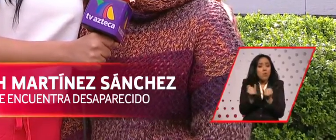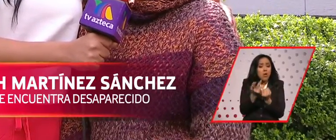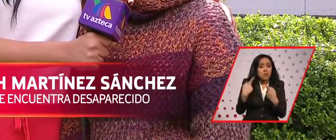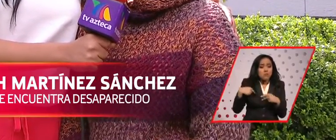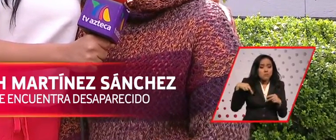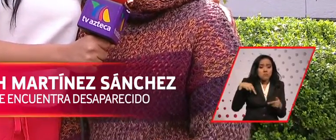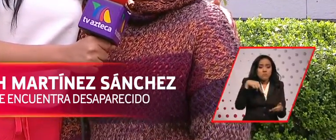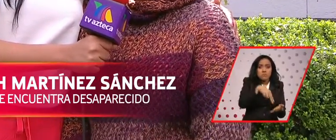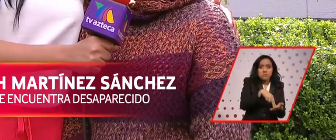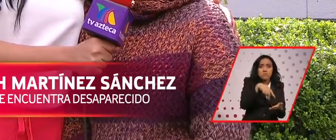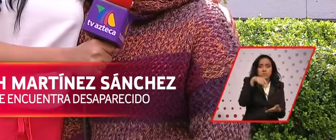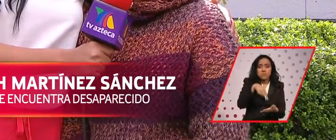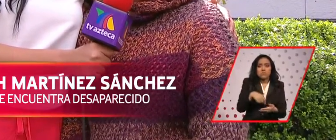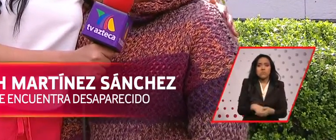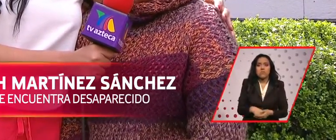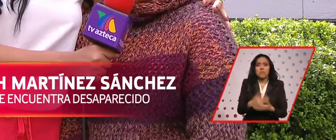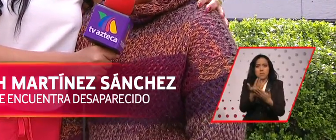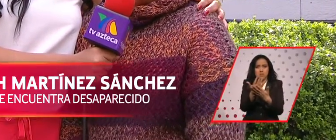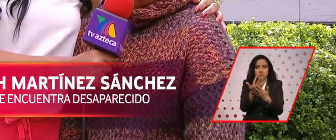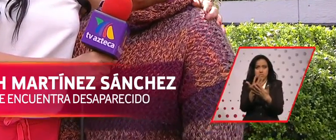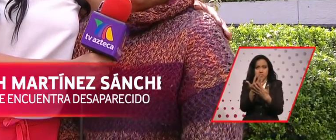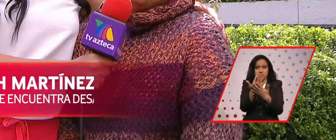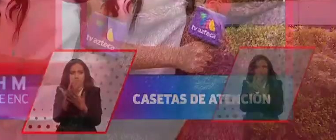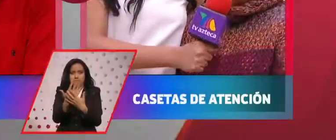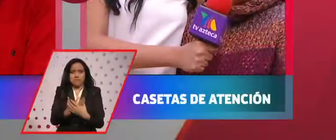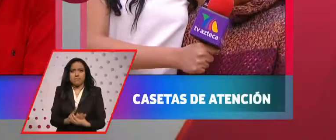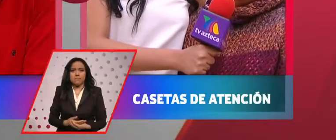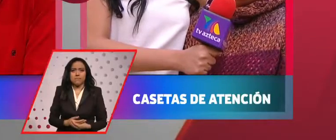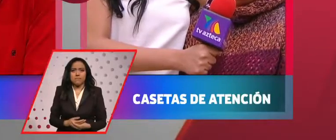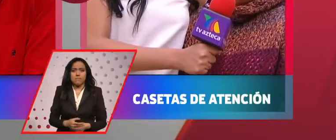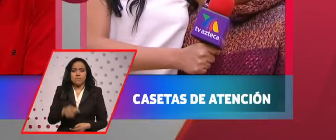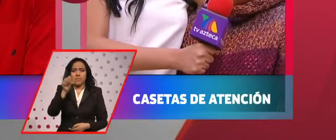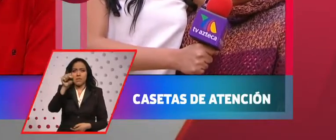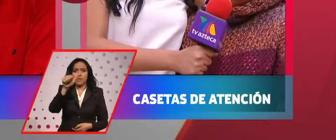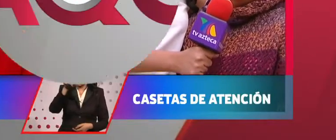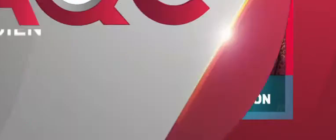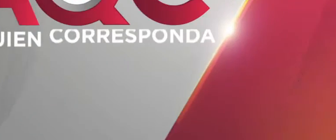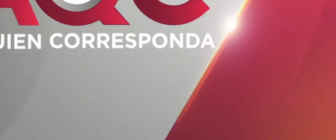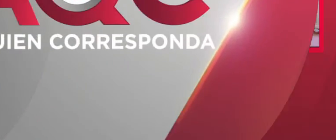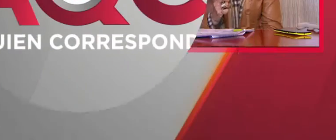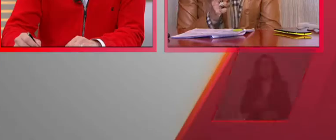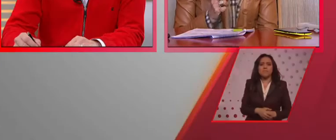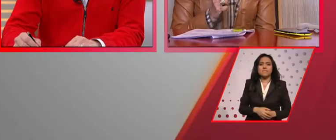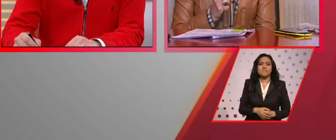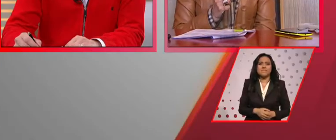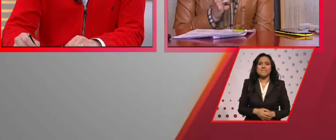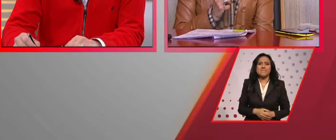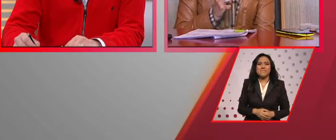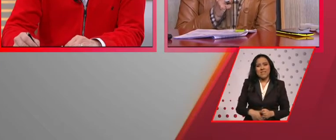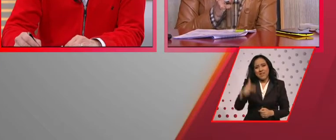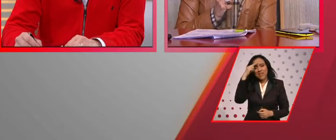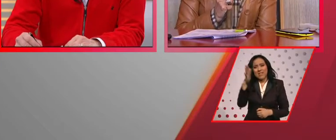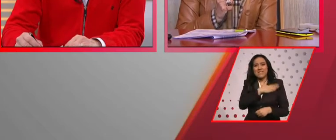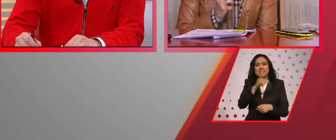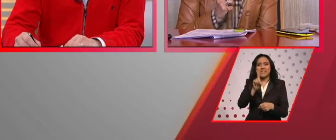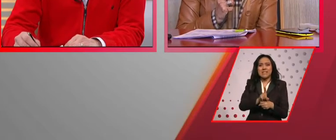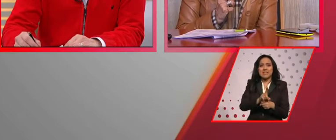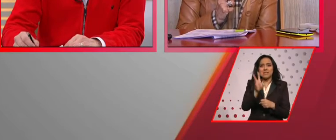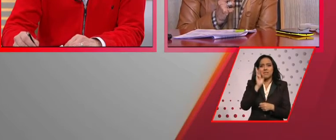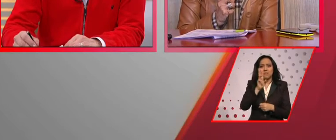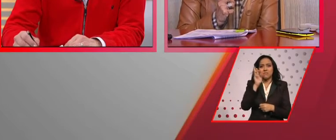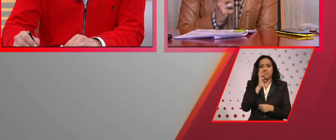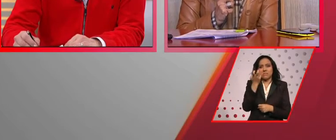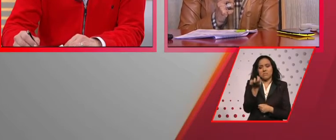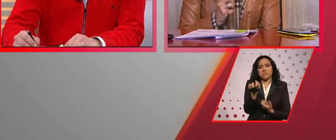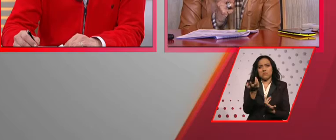vivo aquí. A ver, aguántame un segundito, aguántame, Samia. Señor, muy buenos días. Esto ya tiene otra